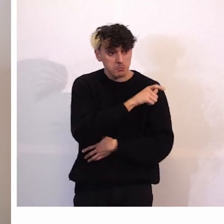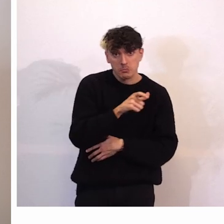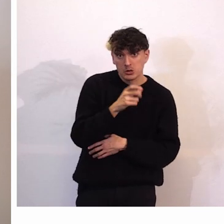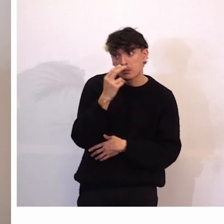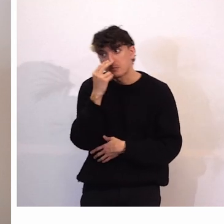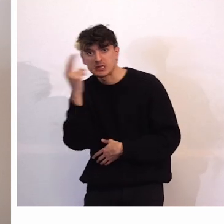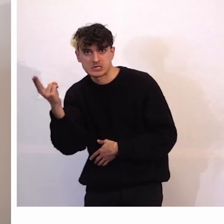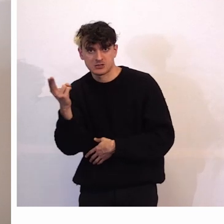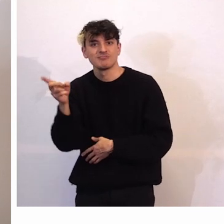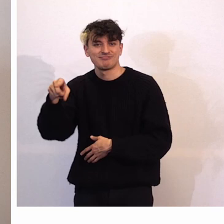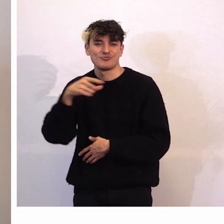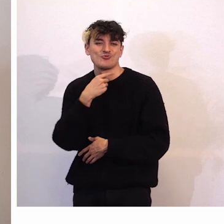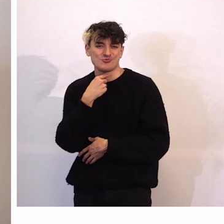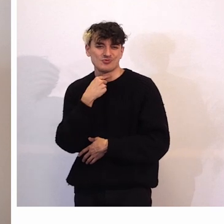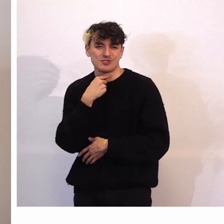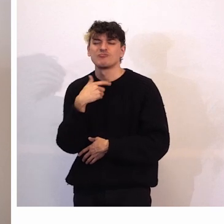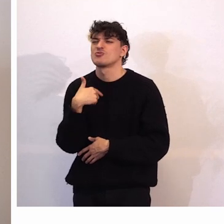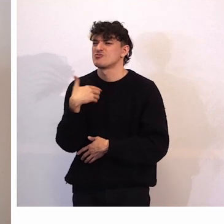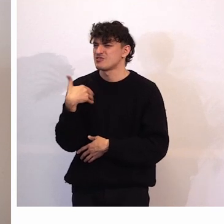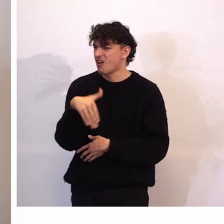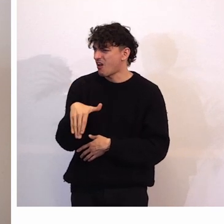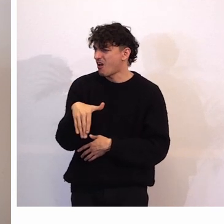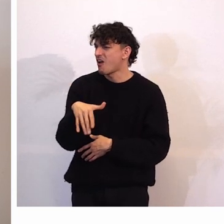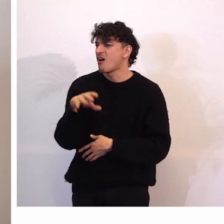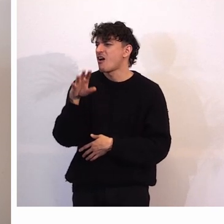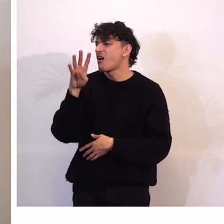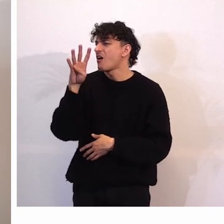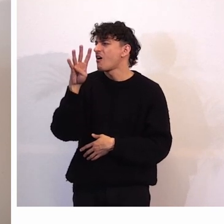a visitarle. Yo ya he ido